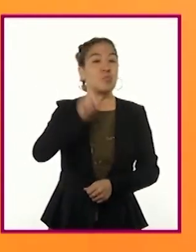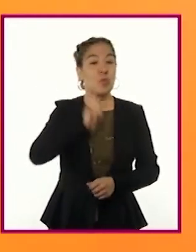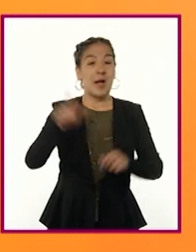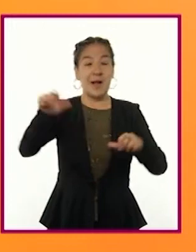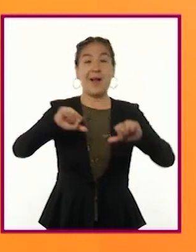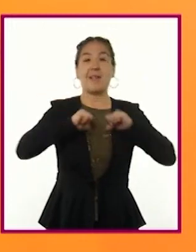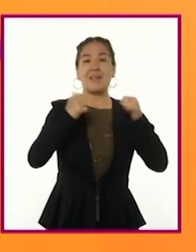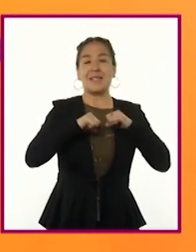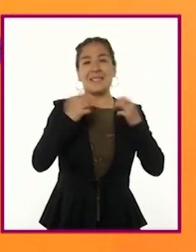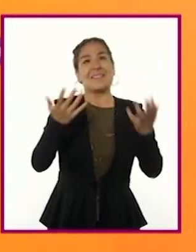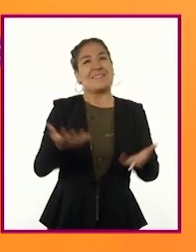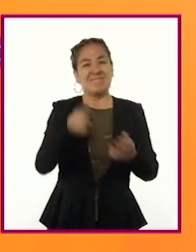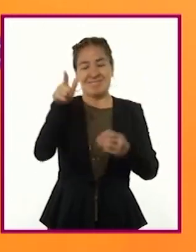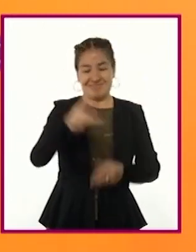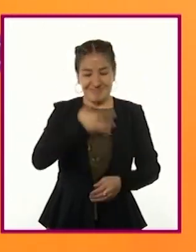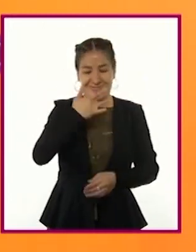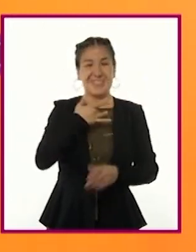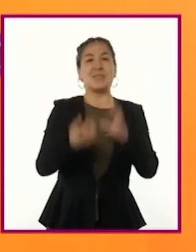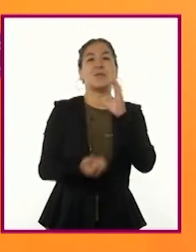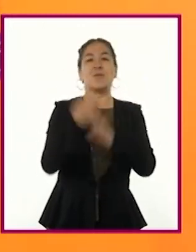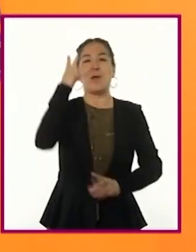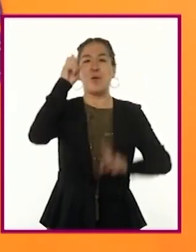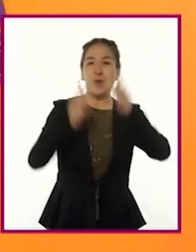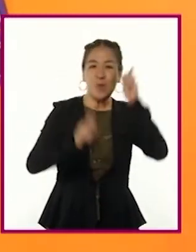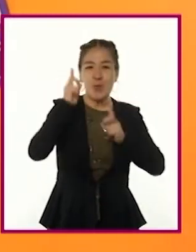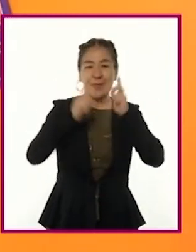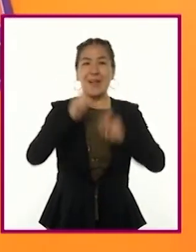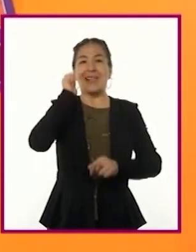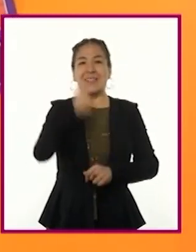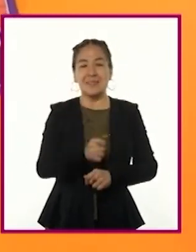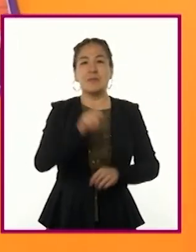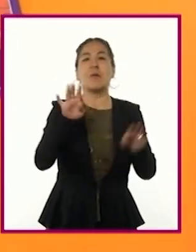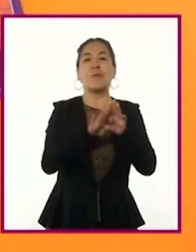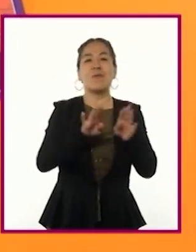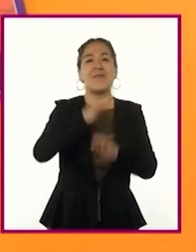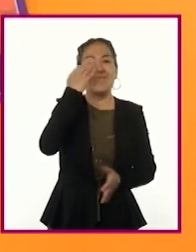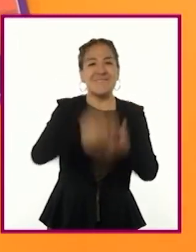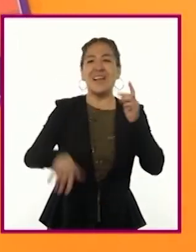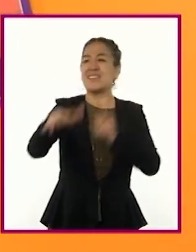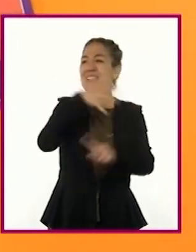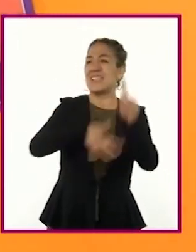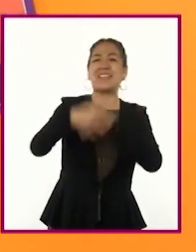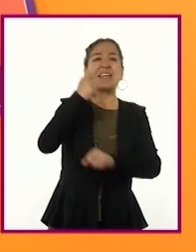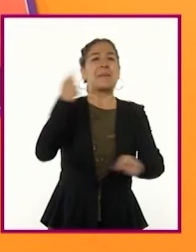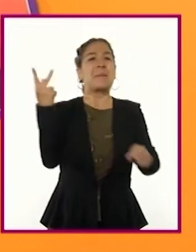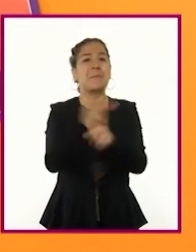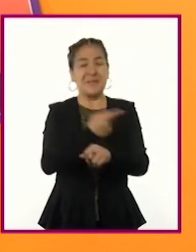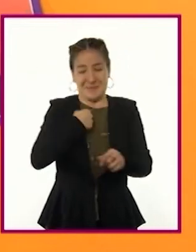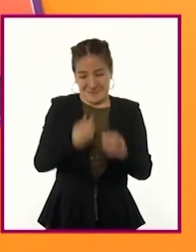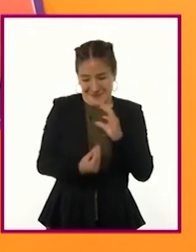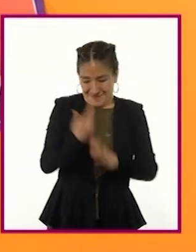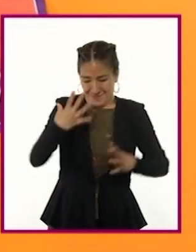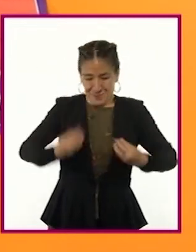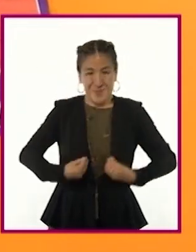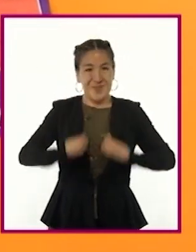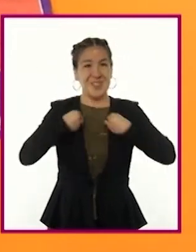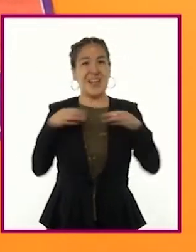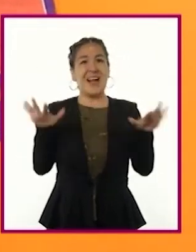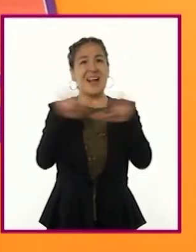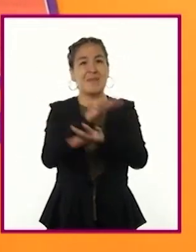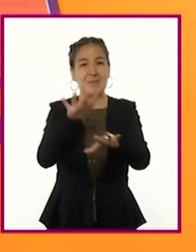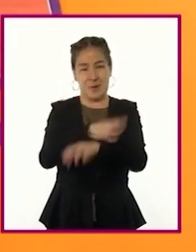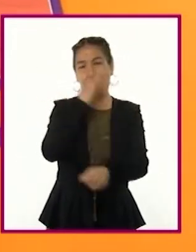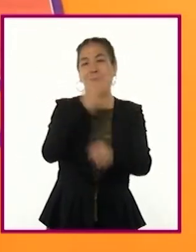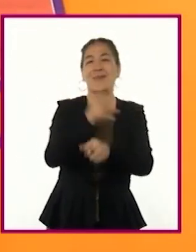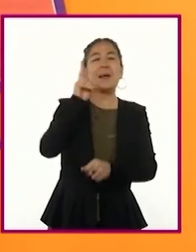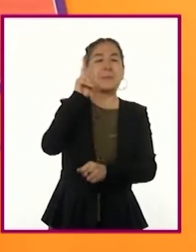que afronta nuevas dudas y trata de comprender lo que le sucede en esta etapa llena de cambios. Acompáñenos a